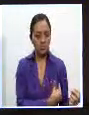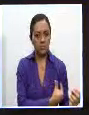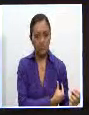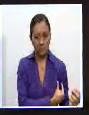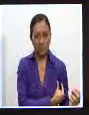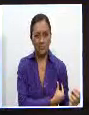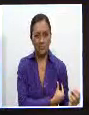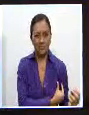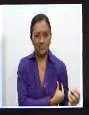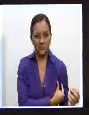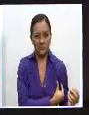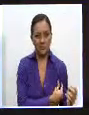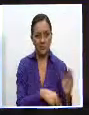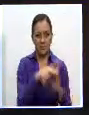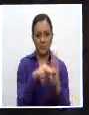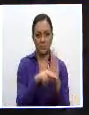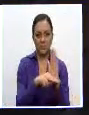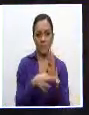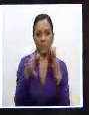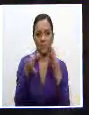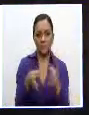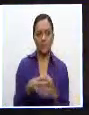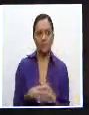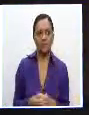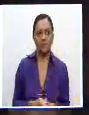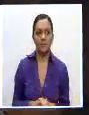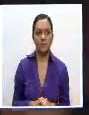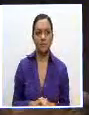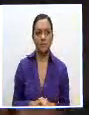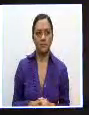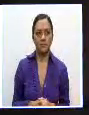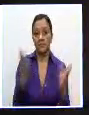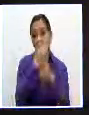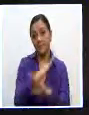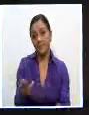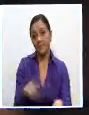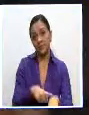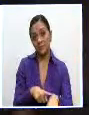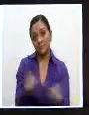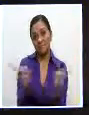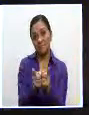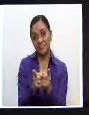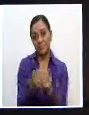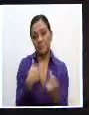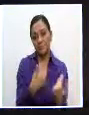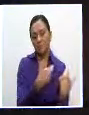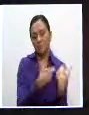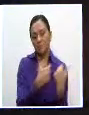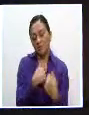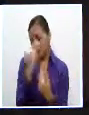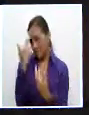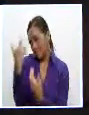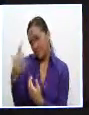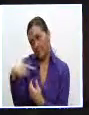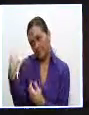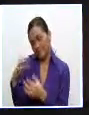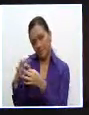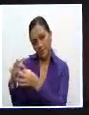ascensos de los oficiales de cierta graduación he terminado mi tiempo quiero ser muy respetuoso con mis colegas